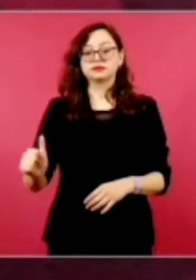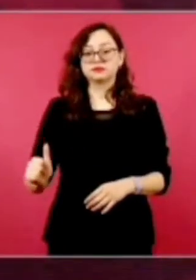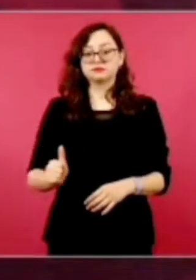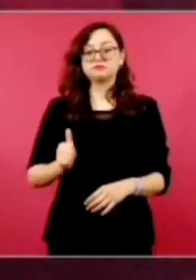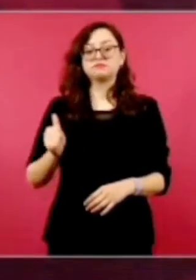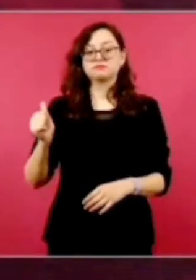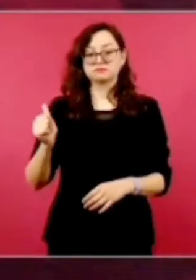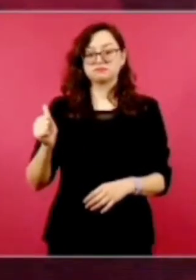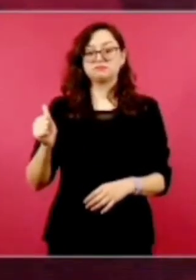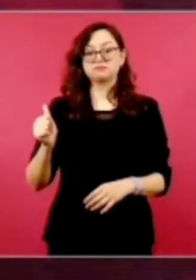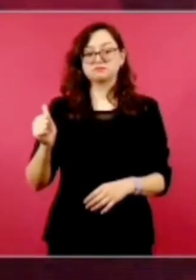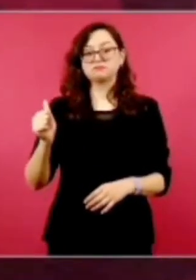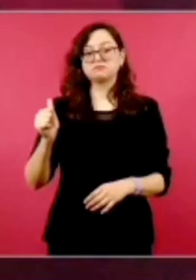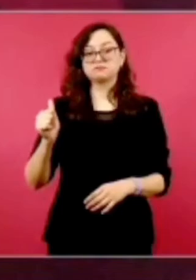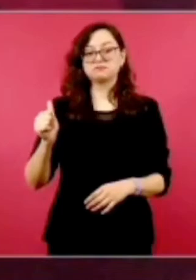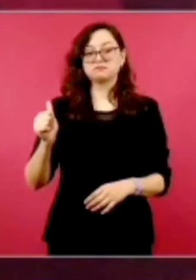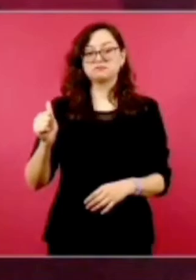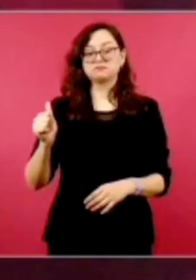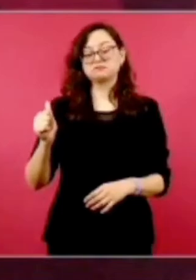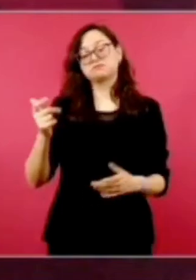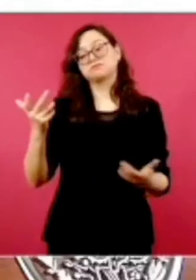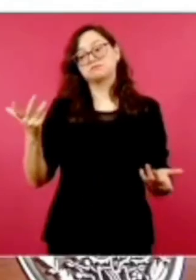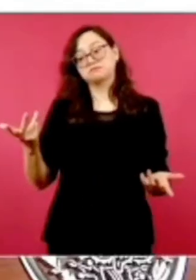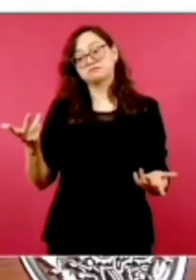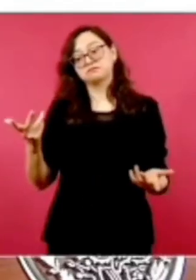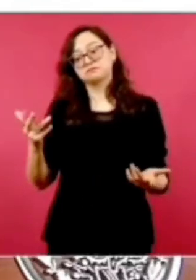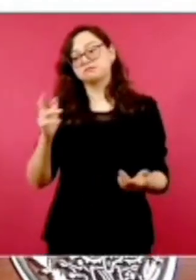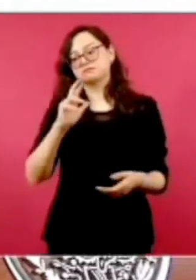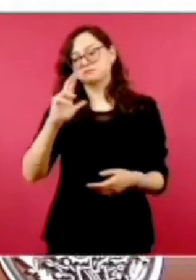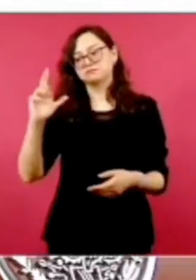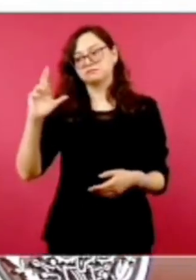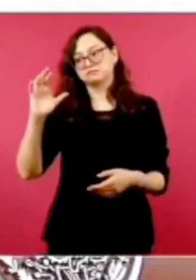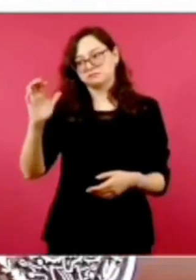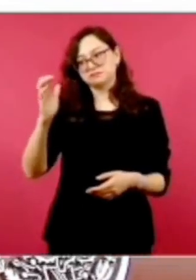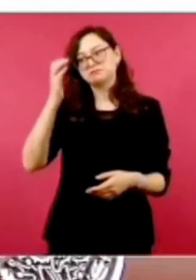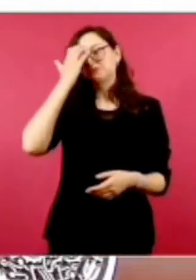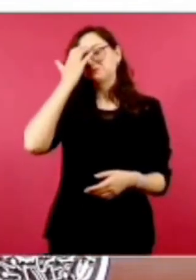bien, pero